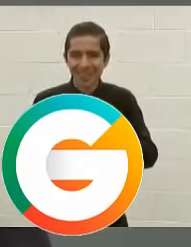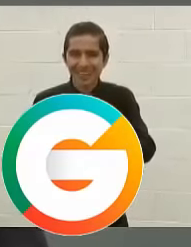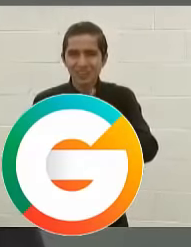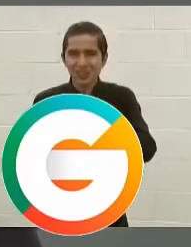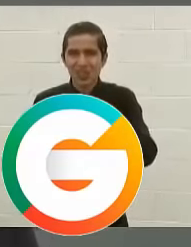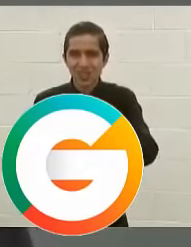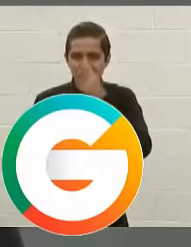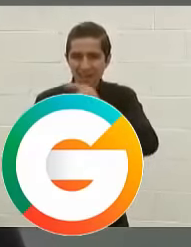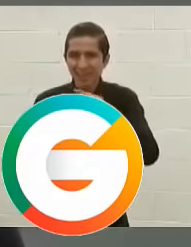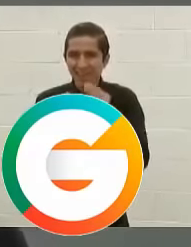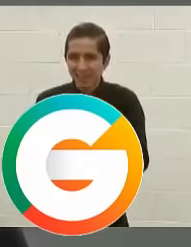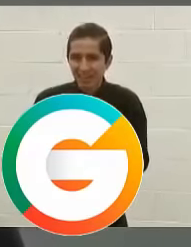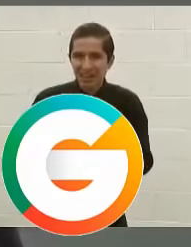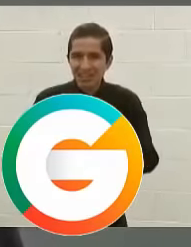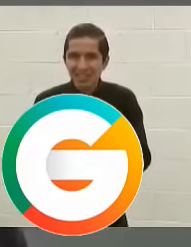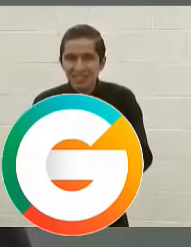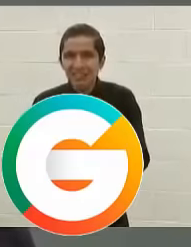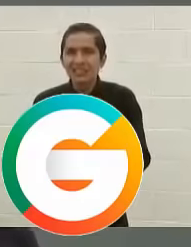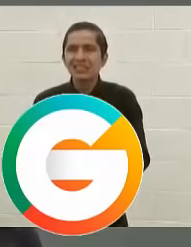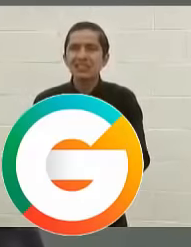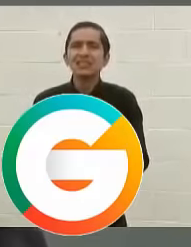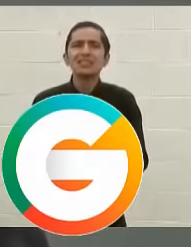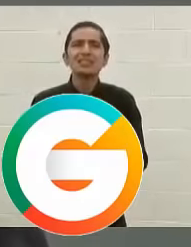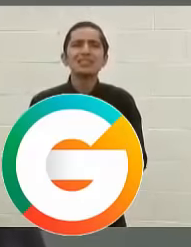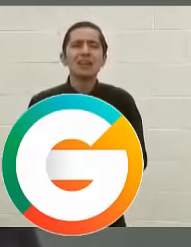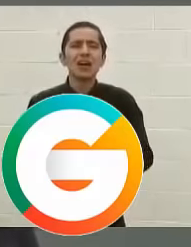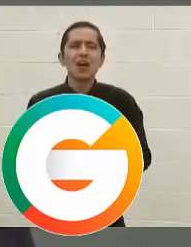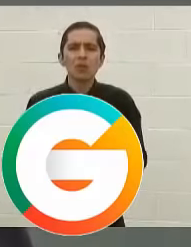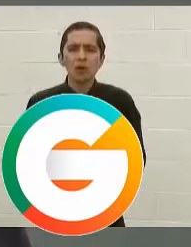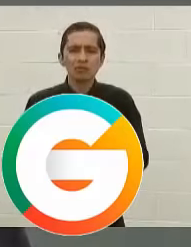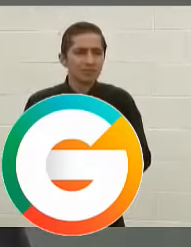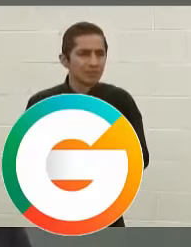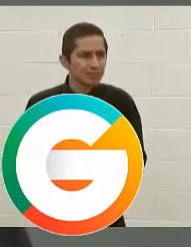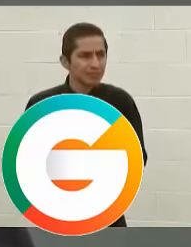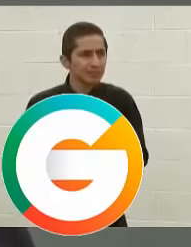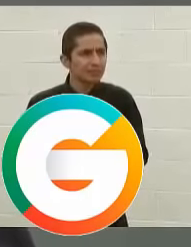ciudad. El tema es la dimensión de cada uno de ellos.